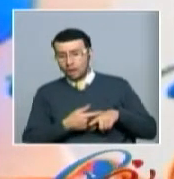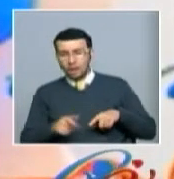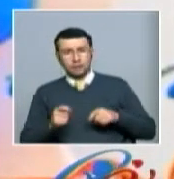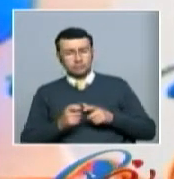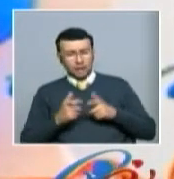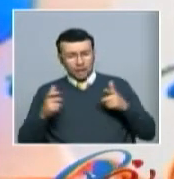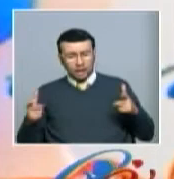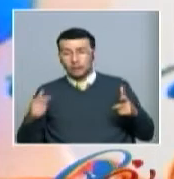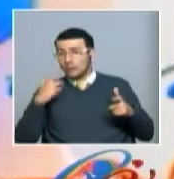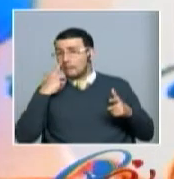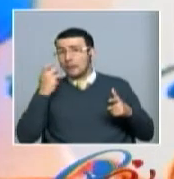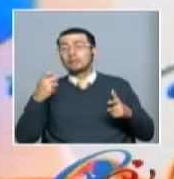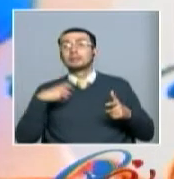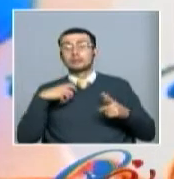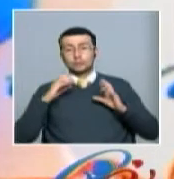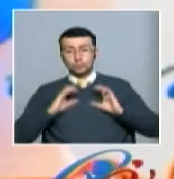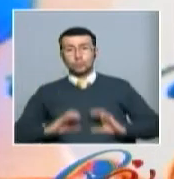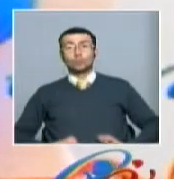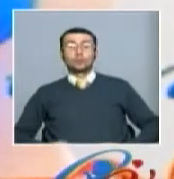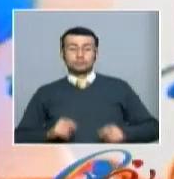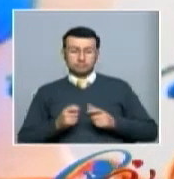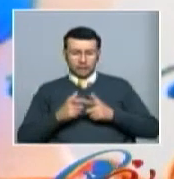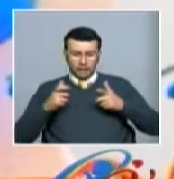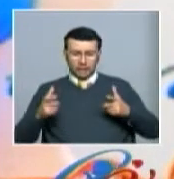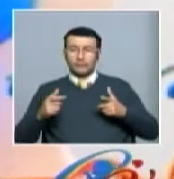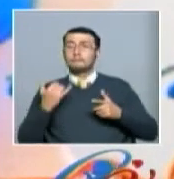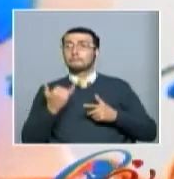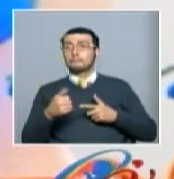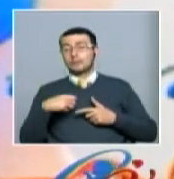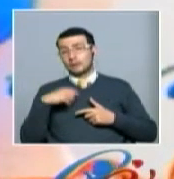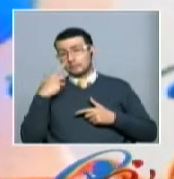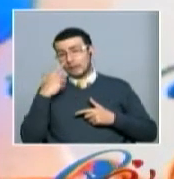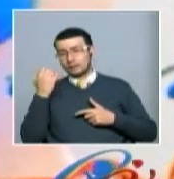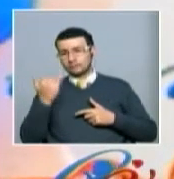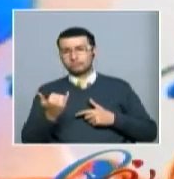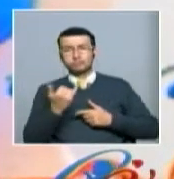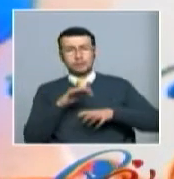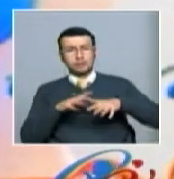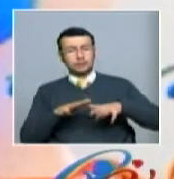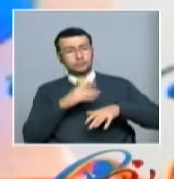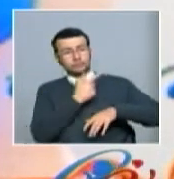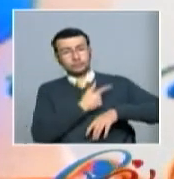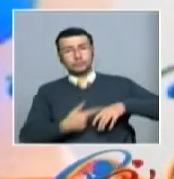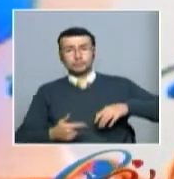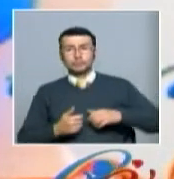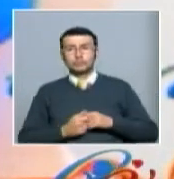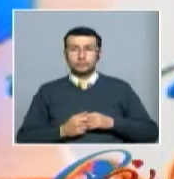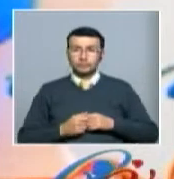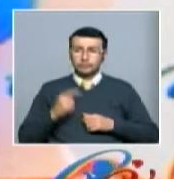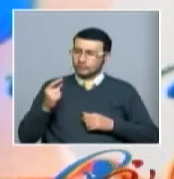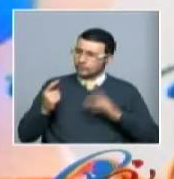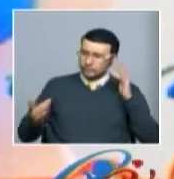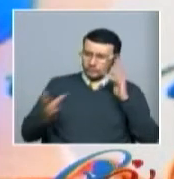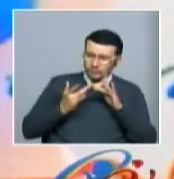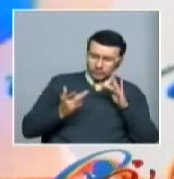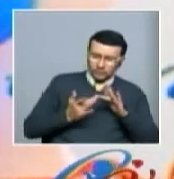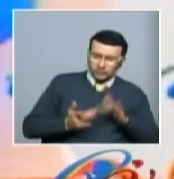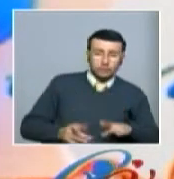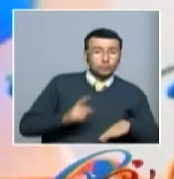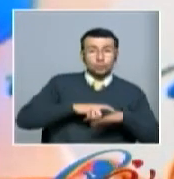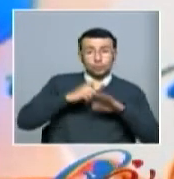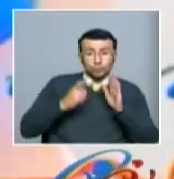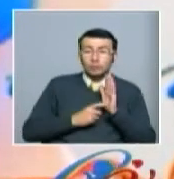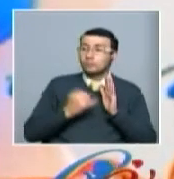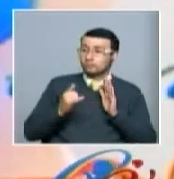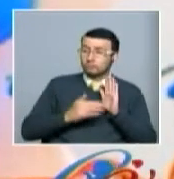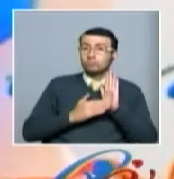más... El nervio más grande que tiene el organismo, es de mayor diámetro y espesor. Y miren toda la zona que inerva. Toda la zona que inerva. Que